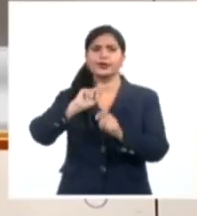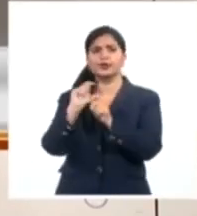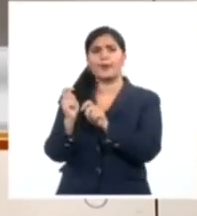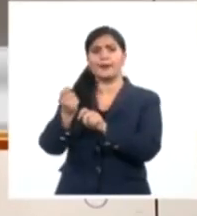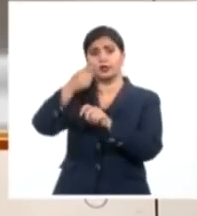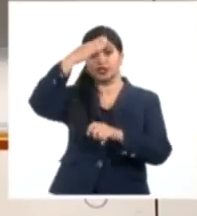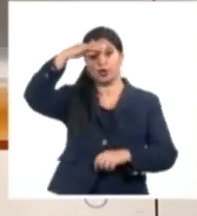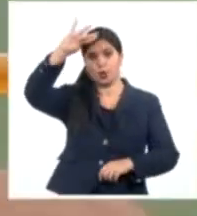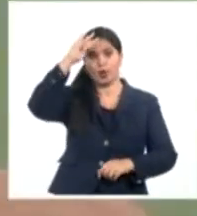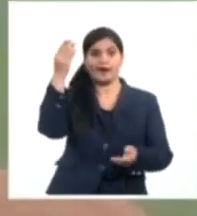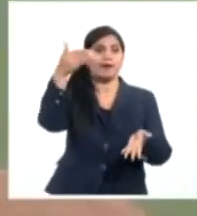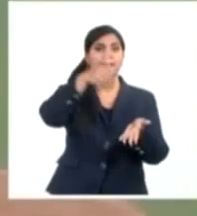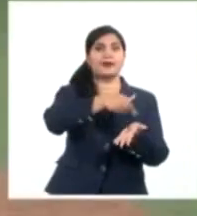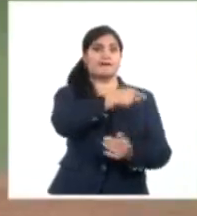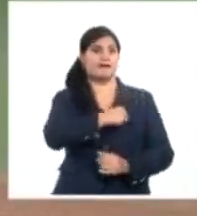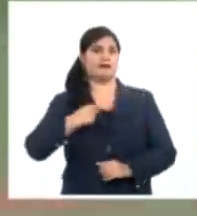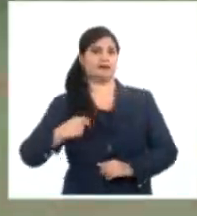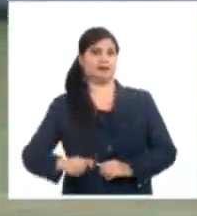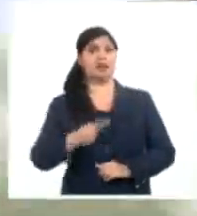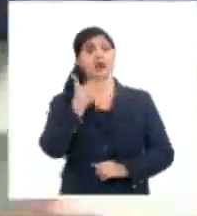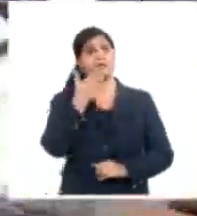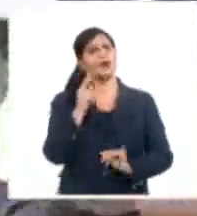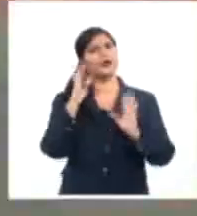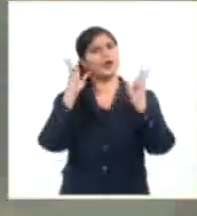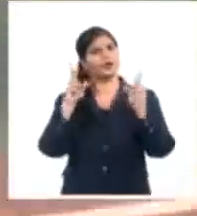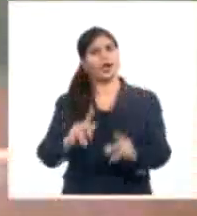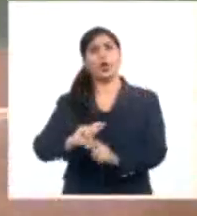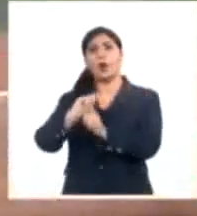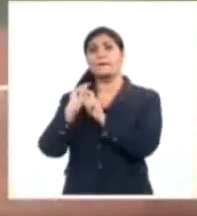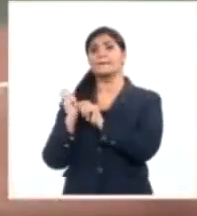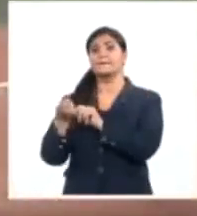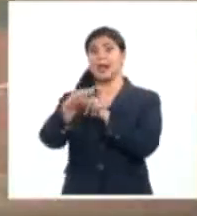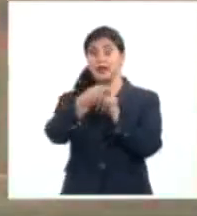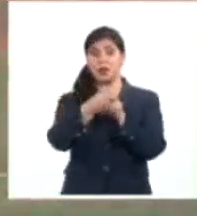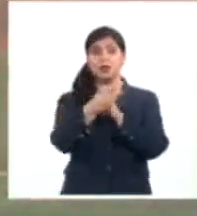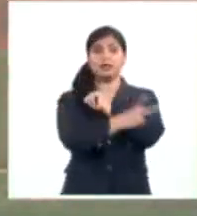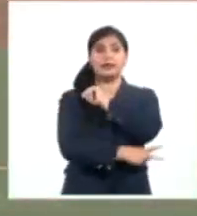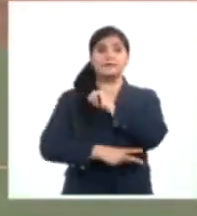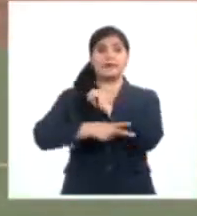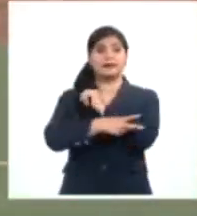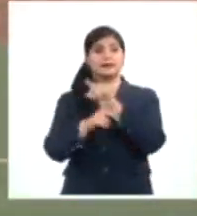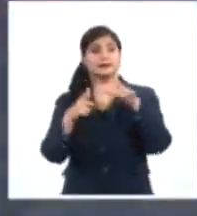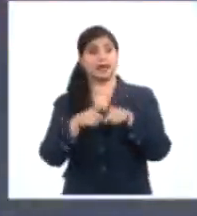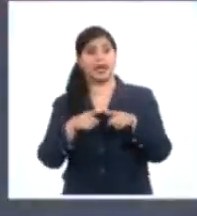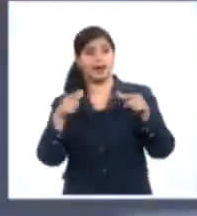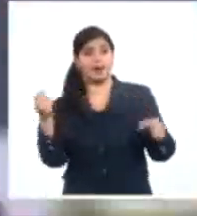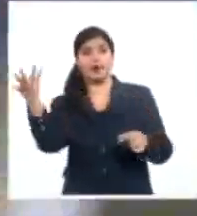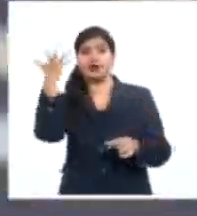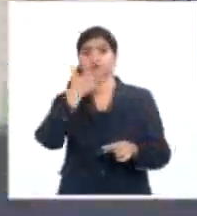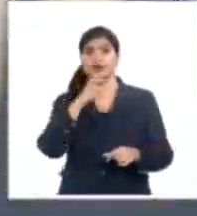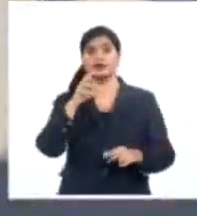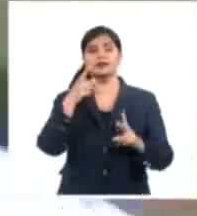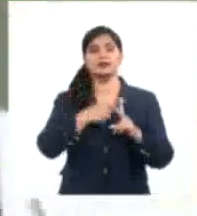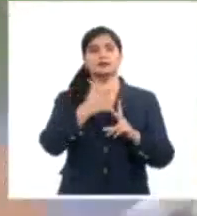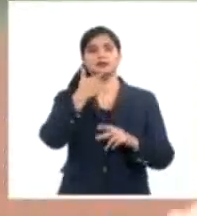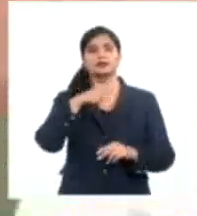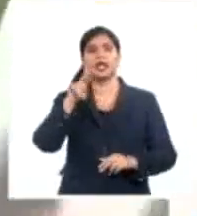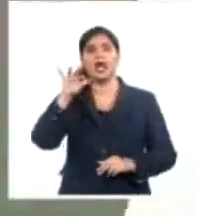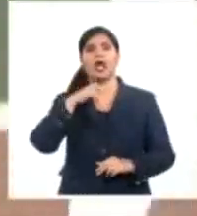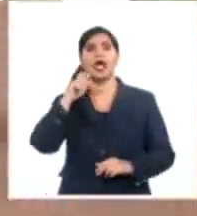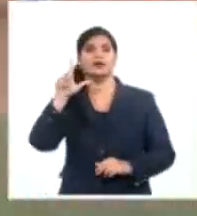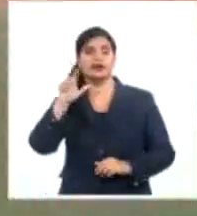chunichi tras una buena temporada en el béisbol profesional japonés renovarán con el equipo Los lanzadores Yaris Rodríguez y Fran Abel Álvarez